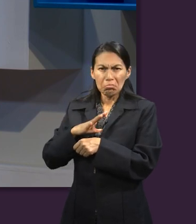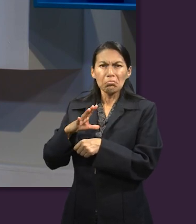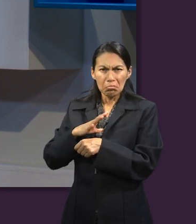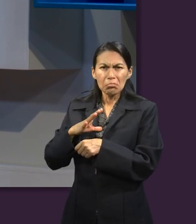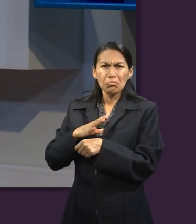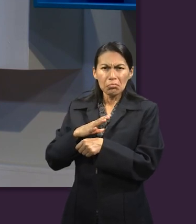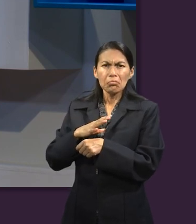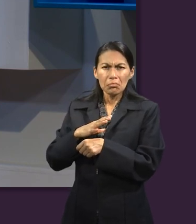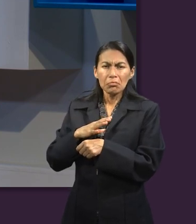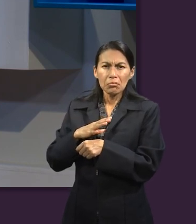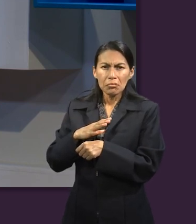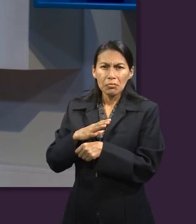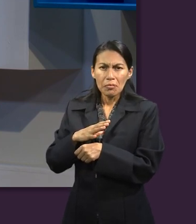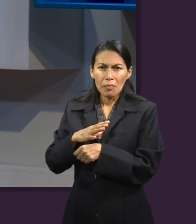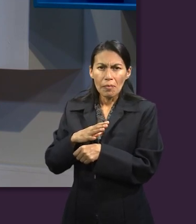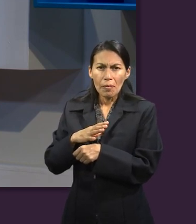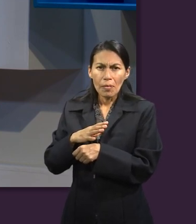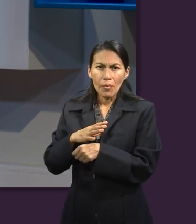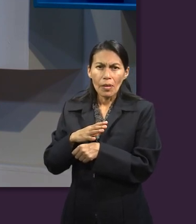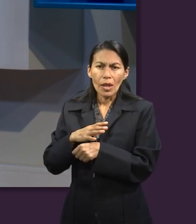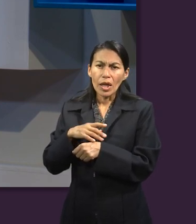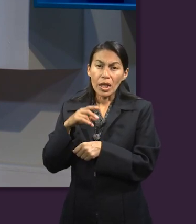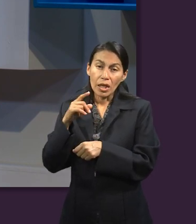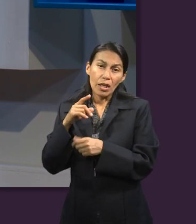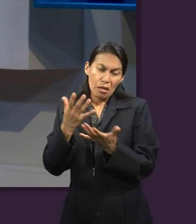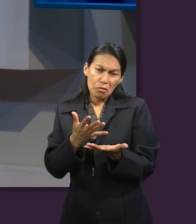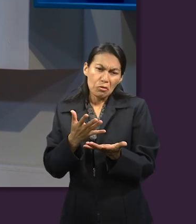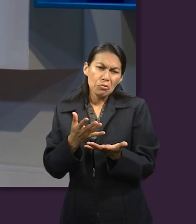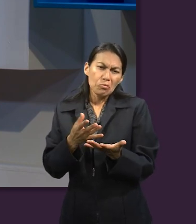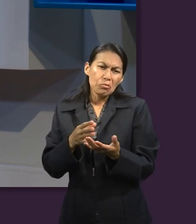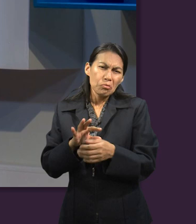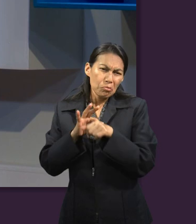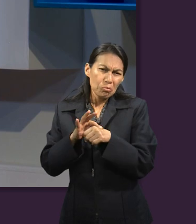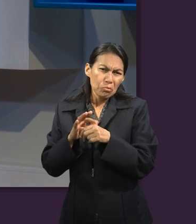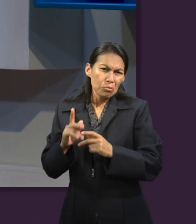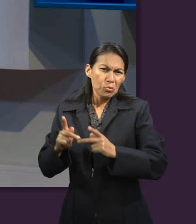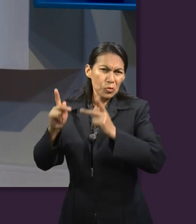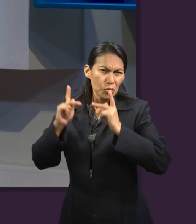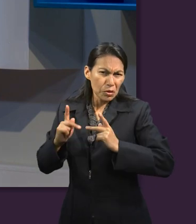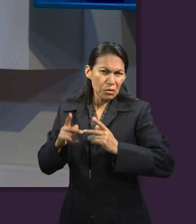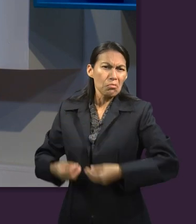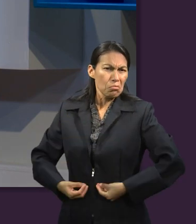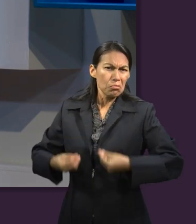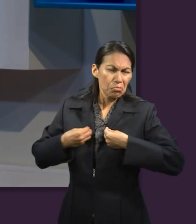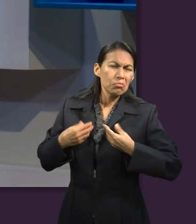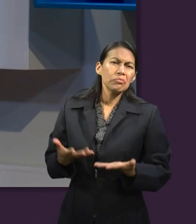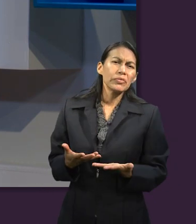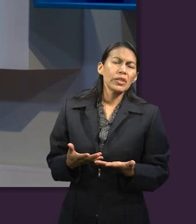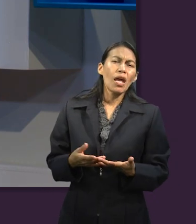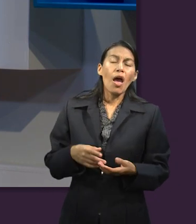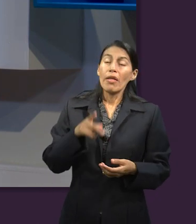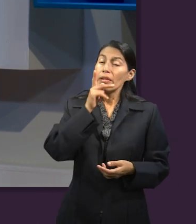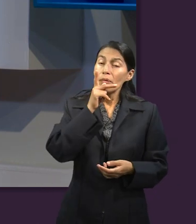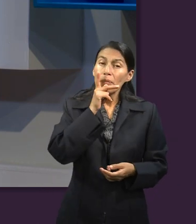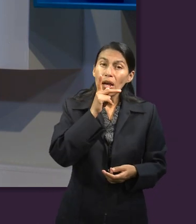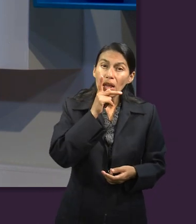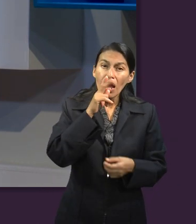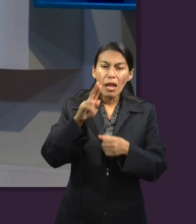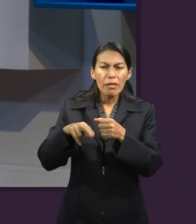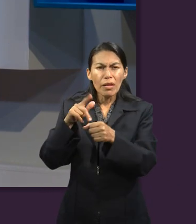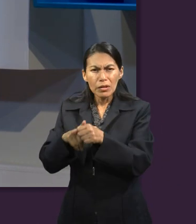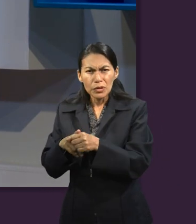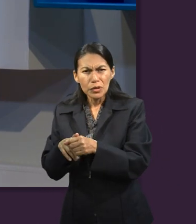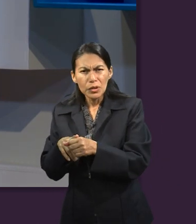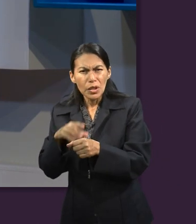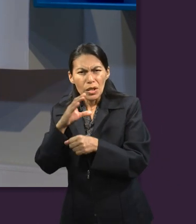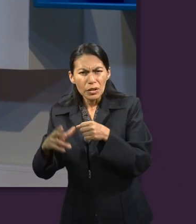sus descendientes cumplen también comparten la promesa que dios te había dado verdad que iba a ser padre